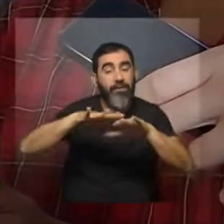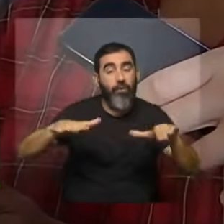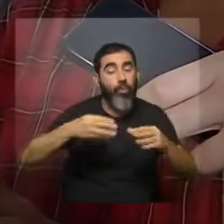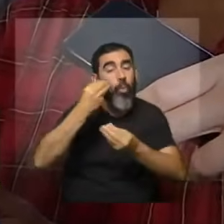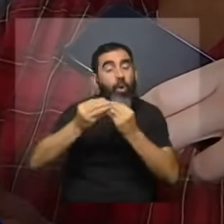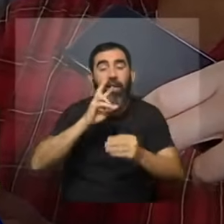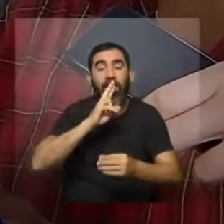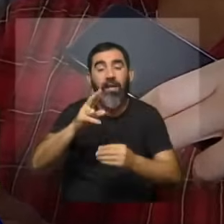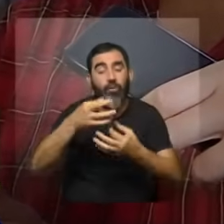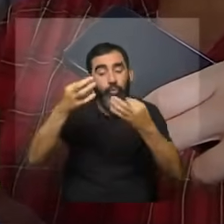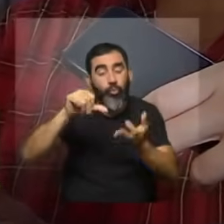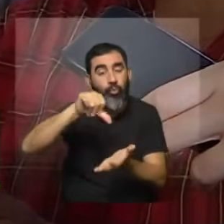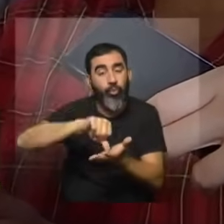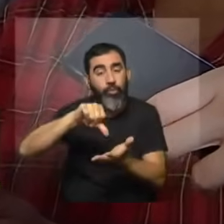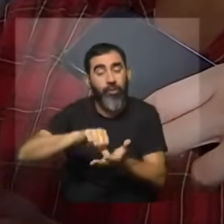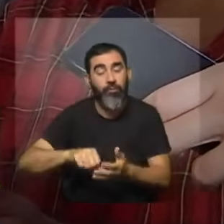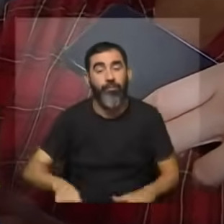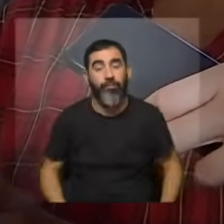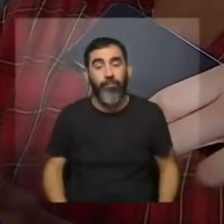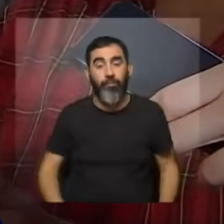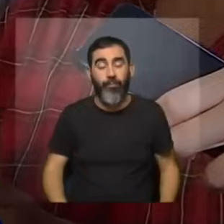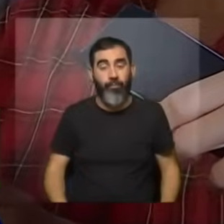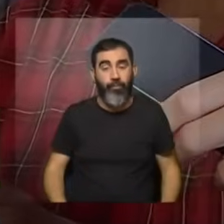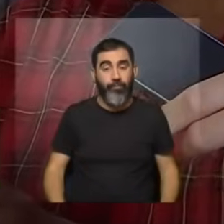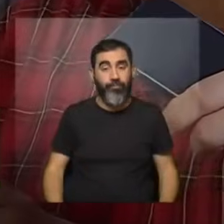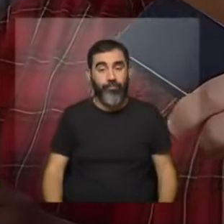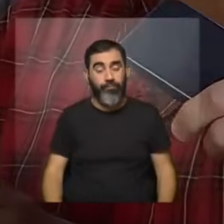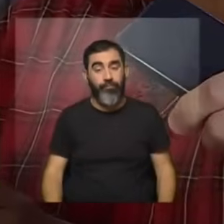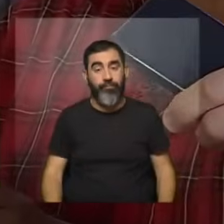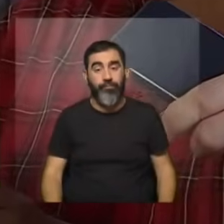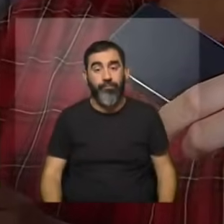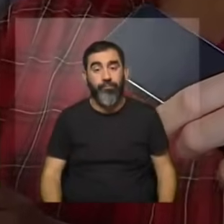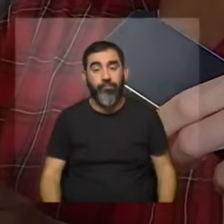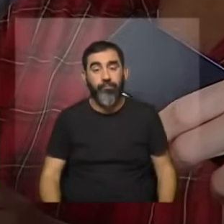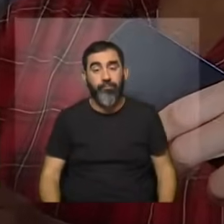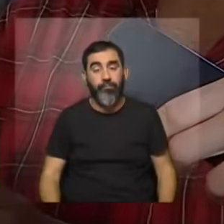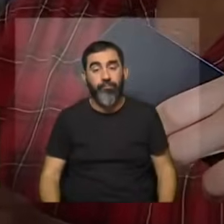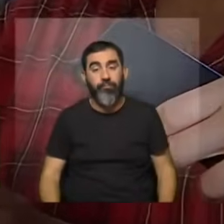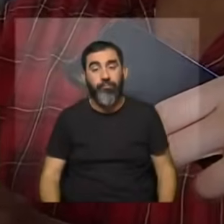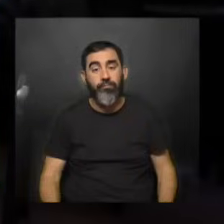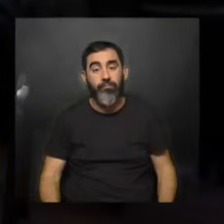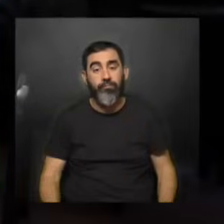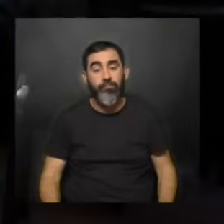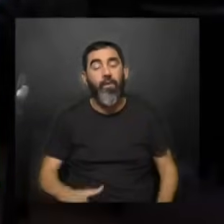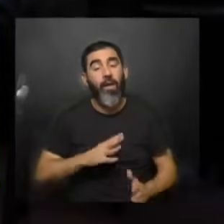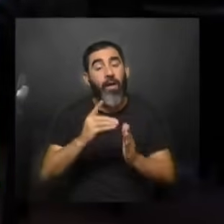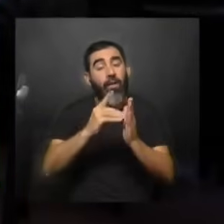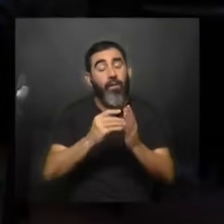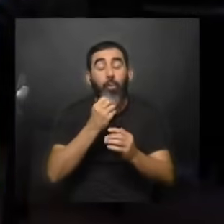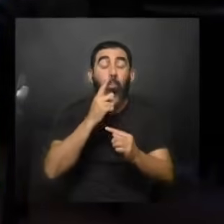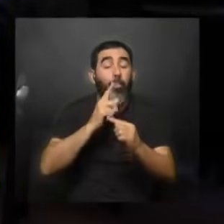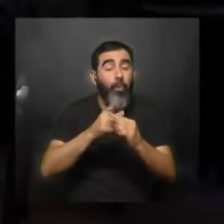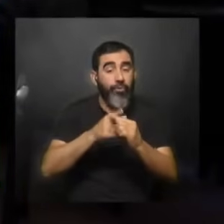son los resultados de nuestro país o que nuestros prestadores nos están compartiendo. Y en ese sentido entendemos que hay datos que son muy